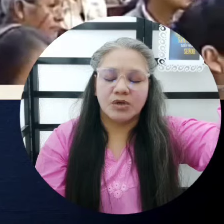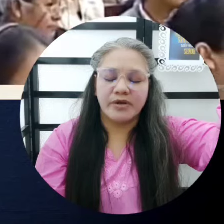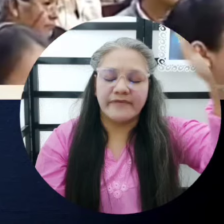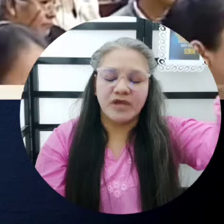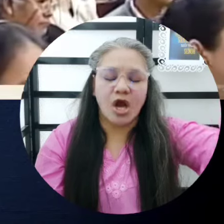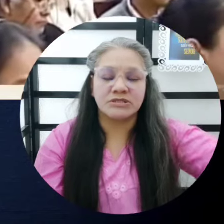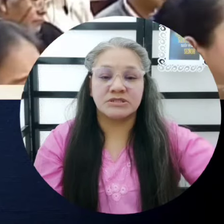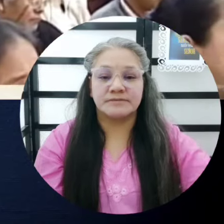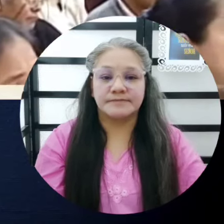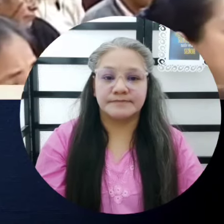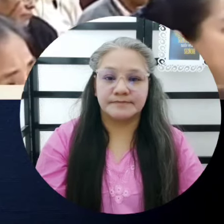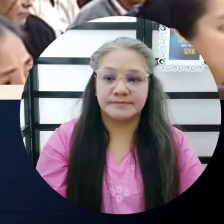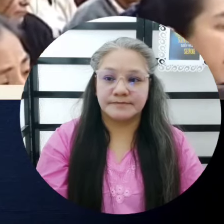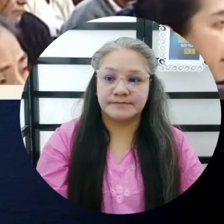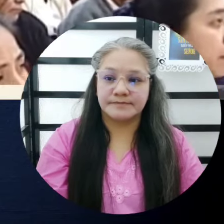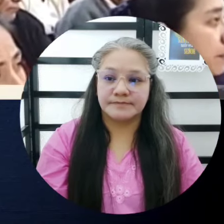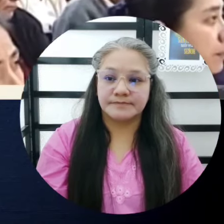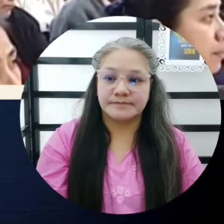conyugal, hermano.